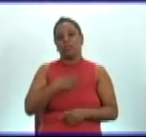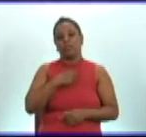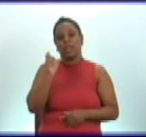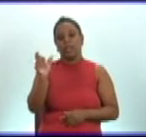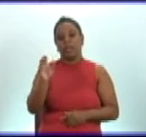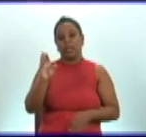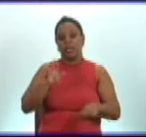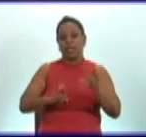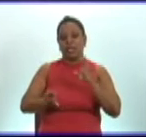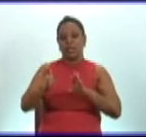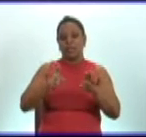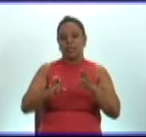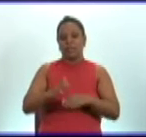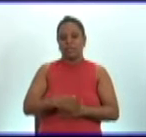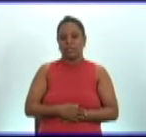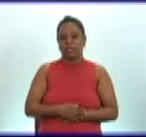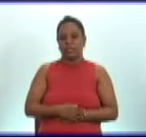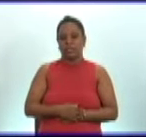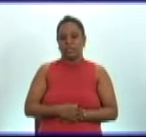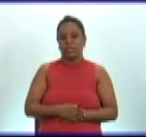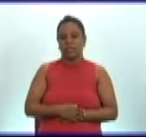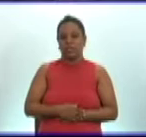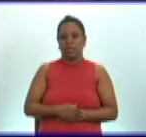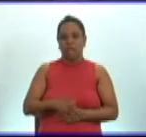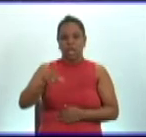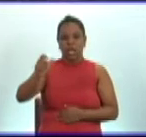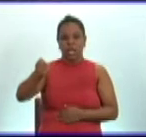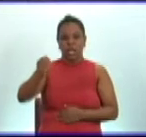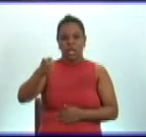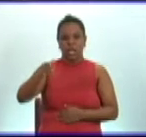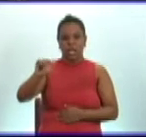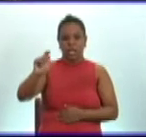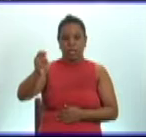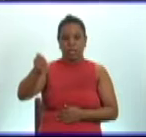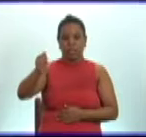Capitán del Ejército Español, Federico Capdevila.